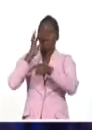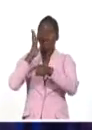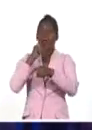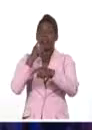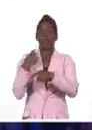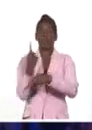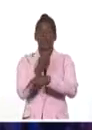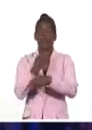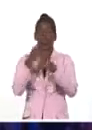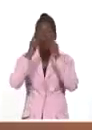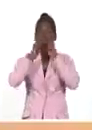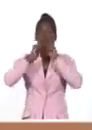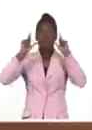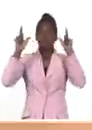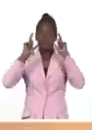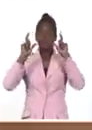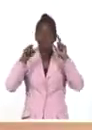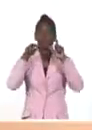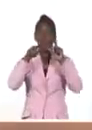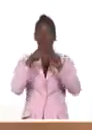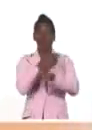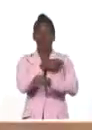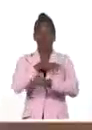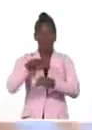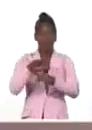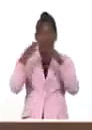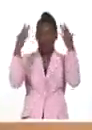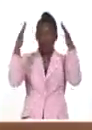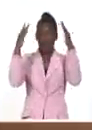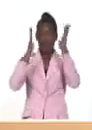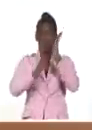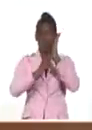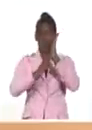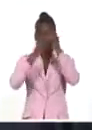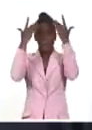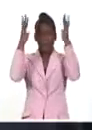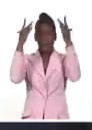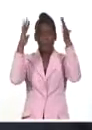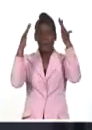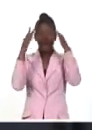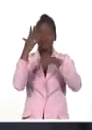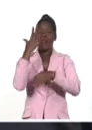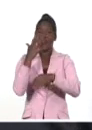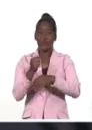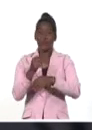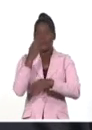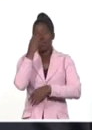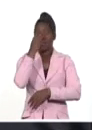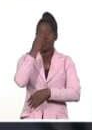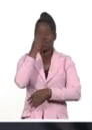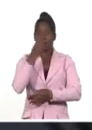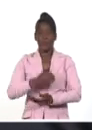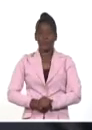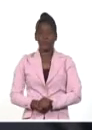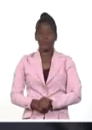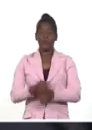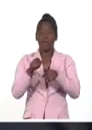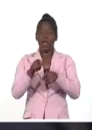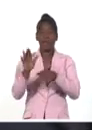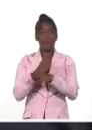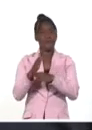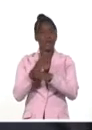ganó el aplauso del público. Arte que en la actualidad continúa con miles de seguidores. El Circo Areíto se diferencia de todos los circos del país.